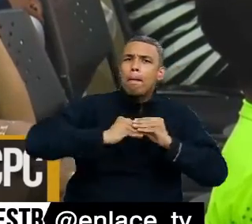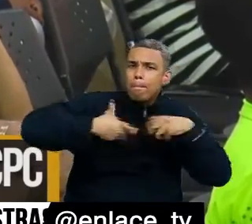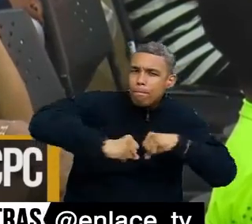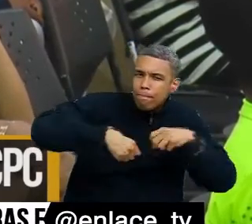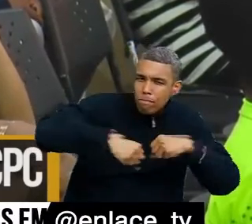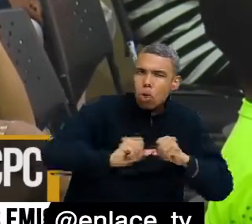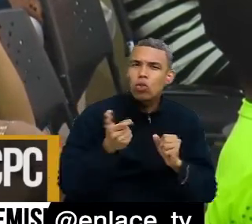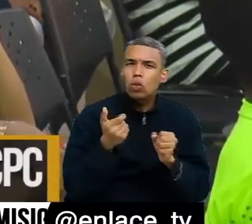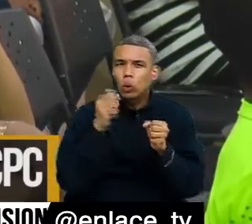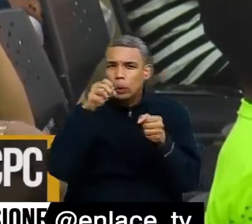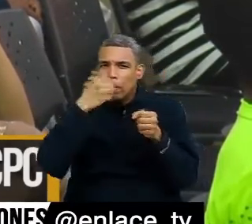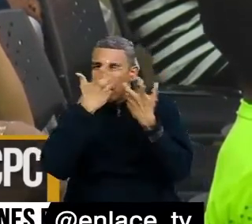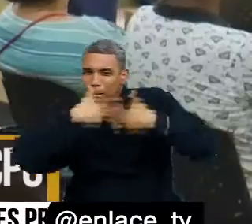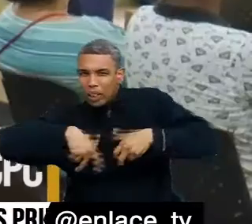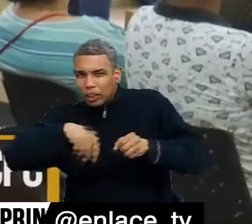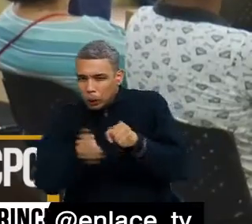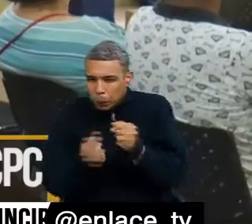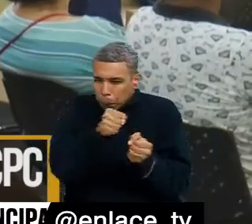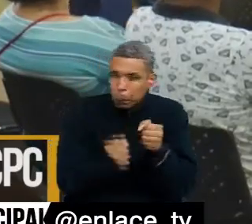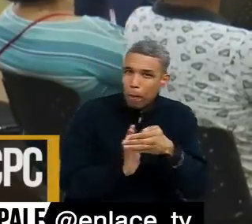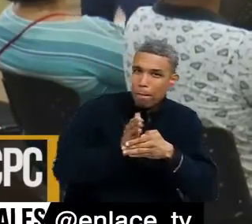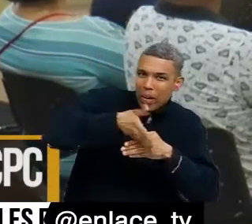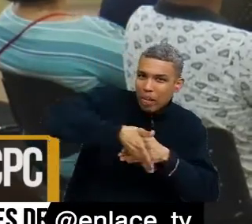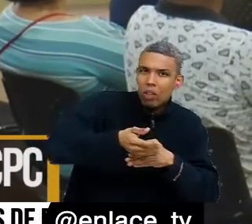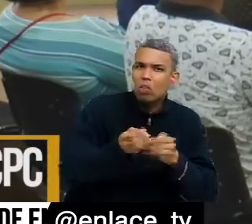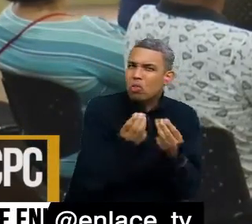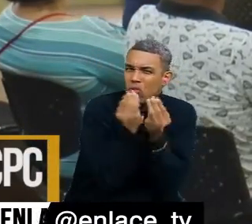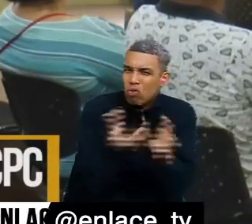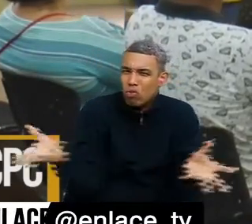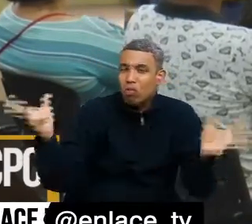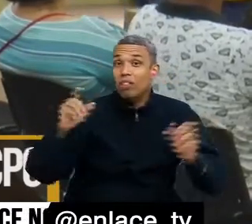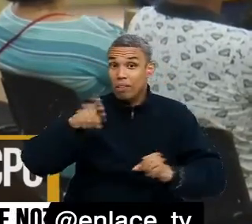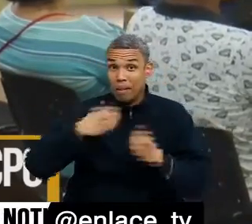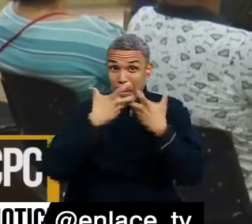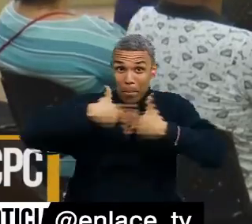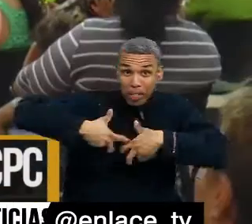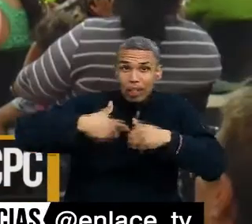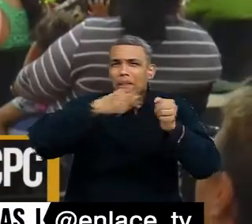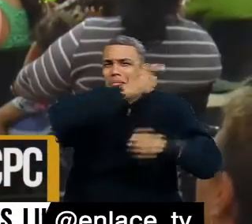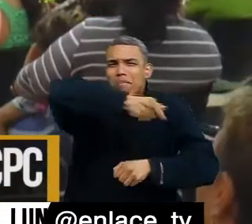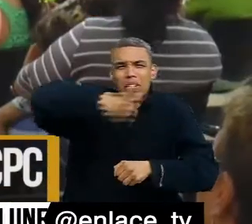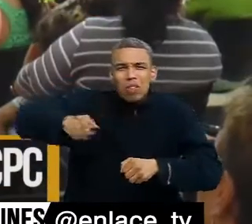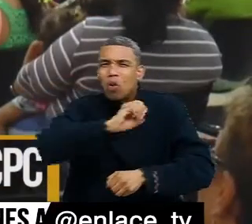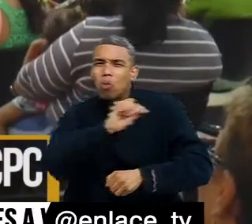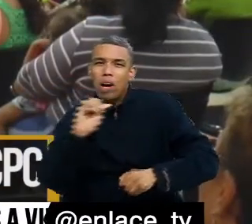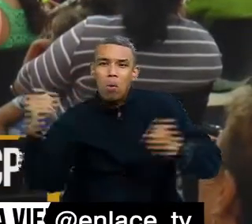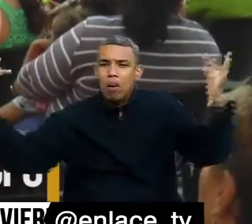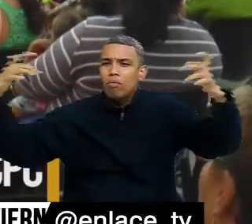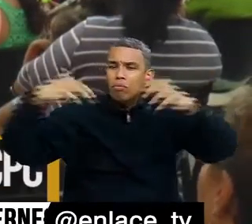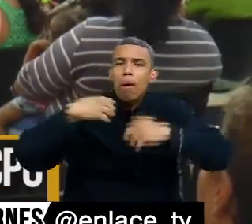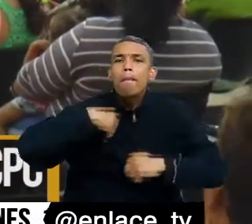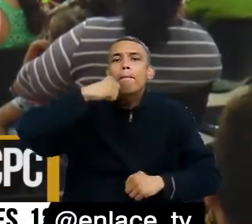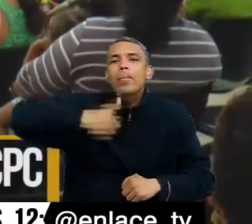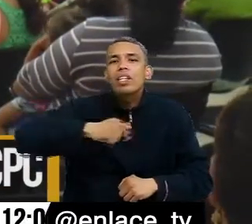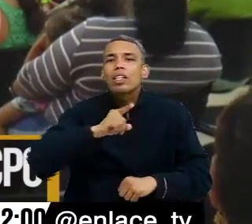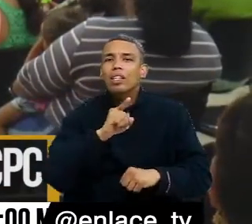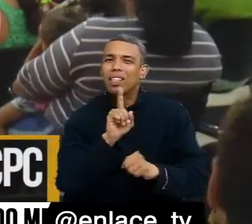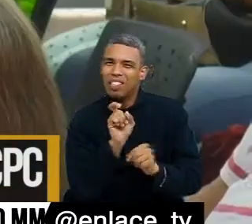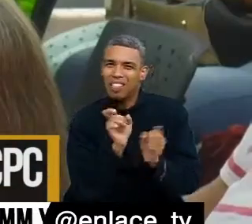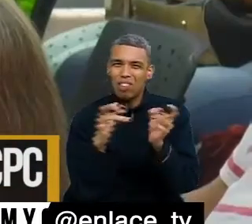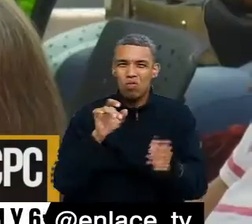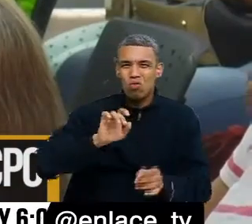de transportes, bienes y servicios, entre otros. El encuentro empresarial se realizará mañana 6 de julio de 8 de la mañana a 12 del